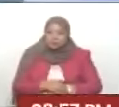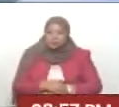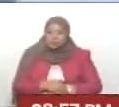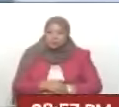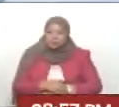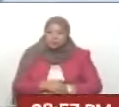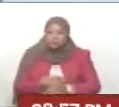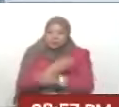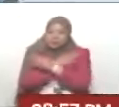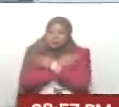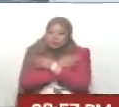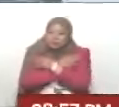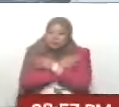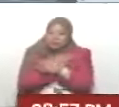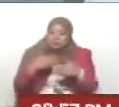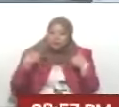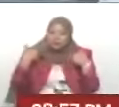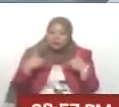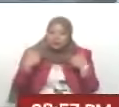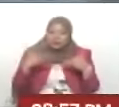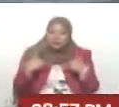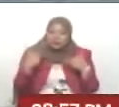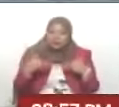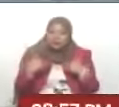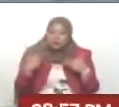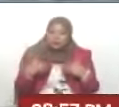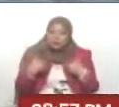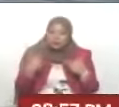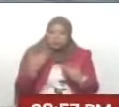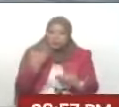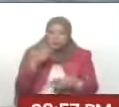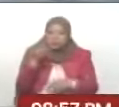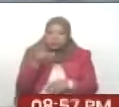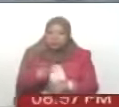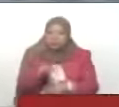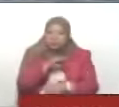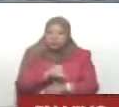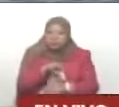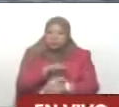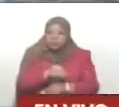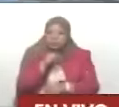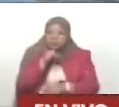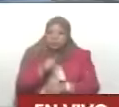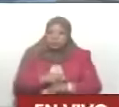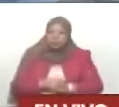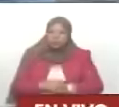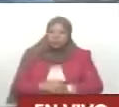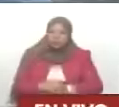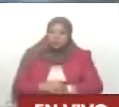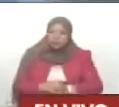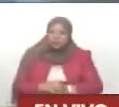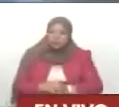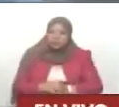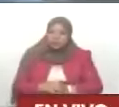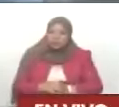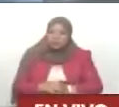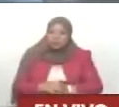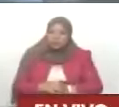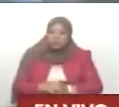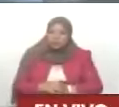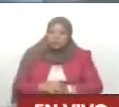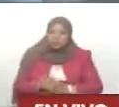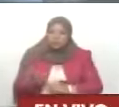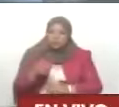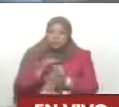me da una gran alegría que hayas venido y conocerte, Yolanda. Que Dios te bendiga. Amén, señor presidente. Que Dios me la